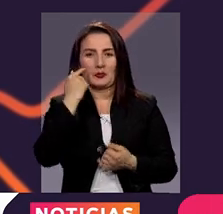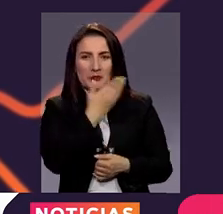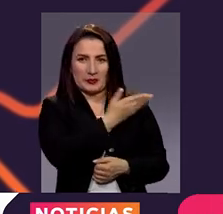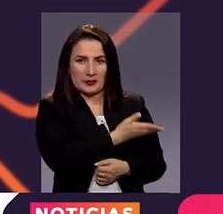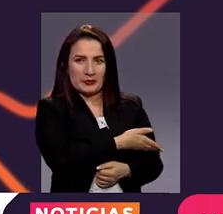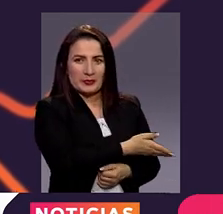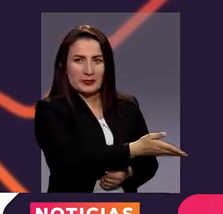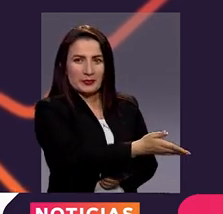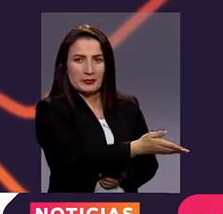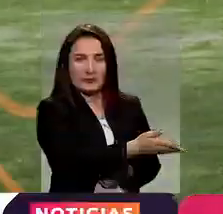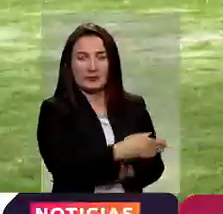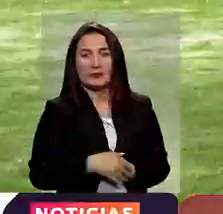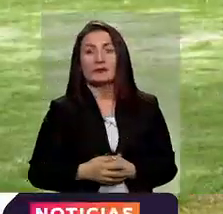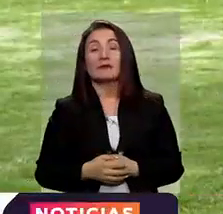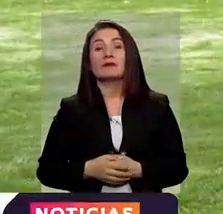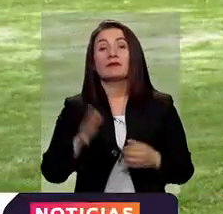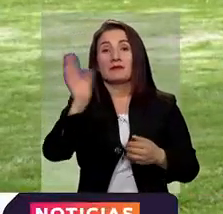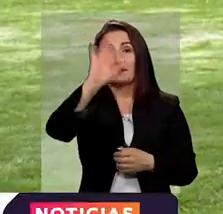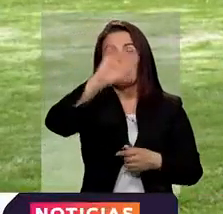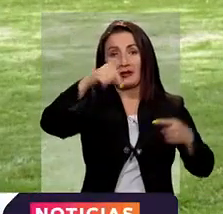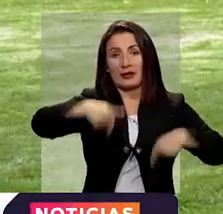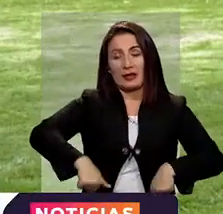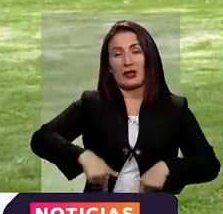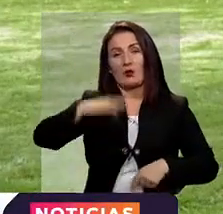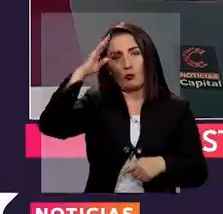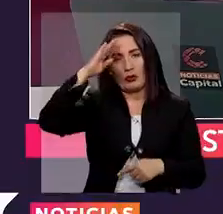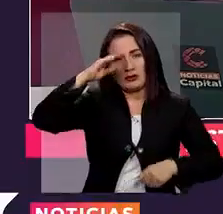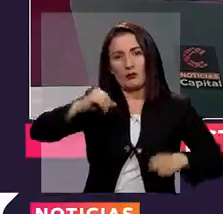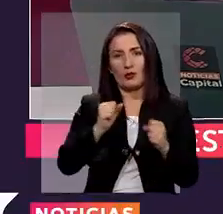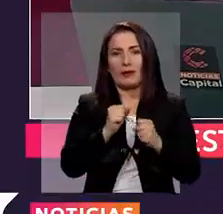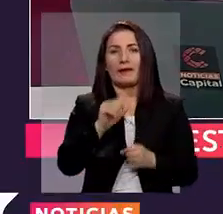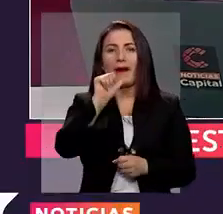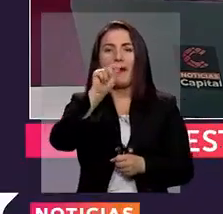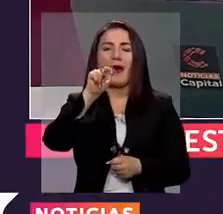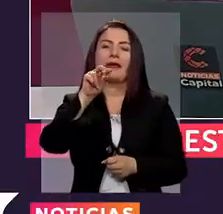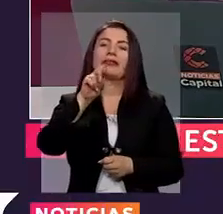305-768-0745. Me despido desde la Policía Metropolitana de Bogotá, Andrés Zapata, Noticias Capital.